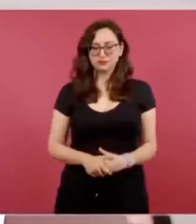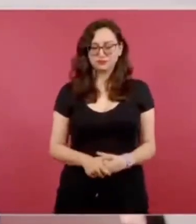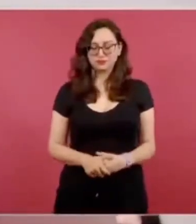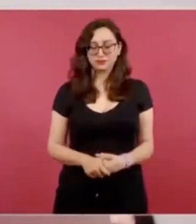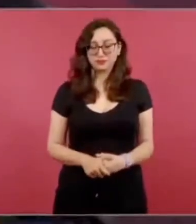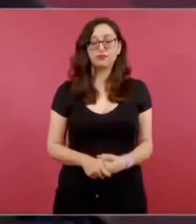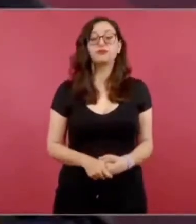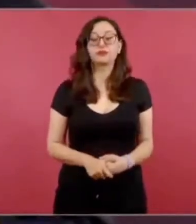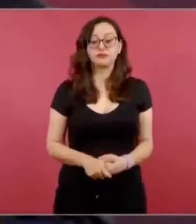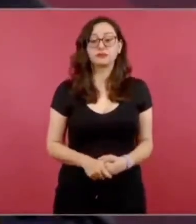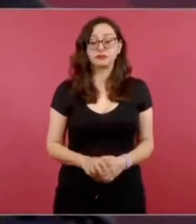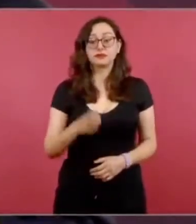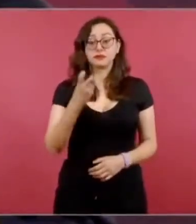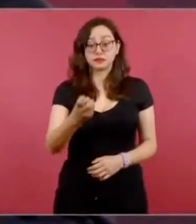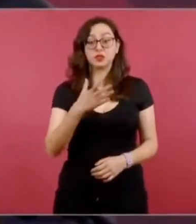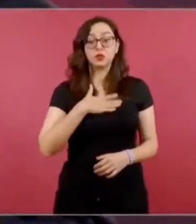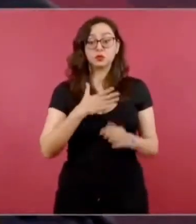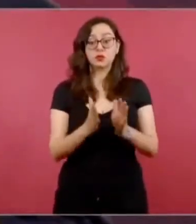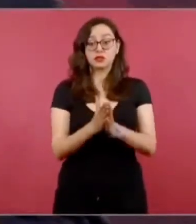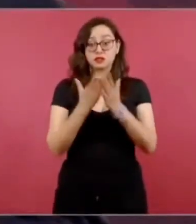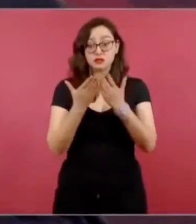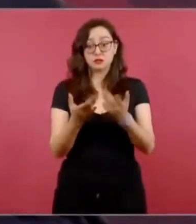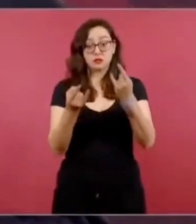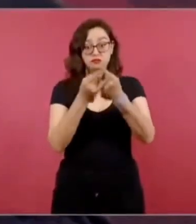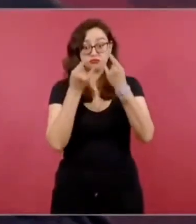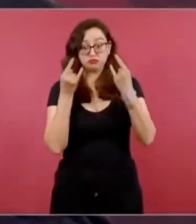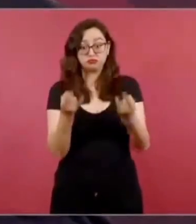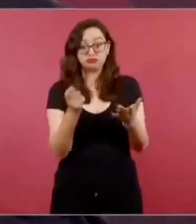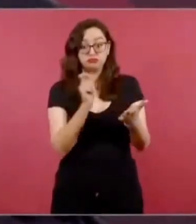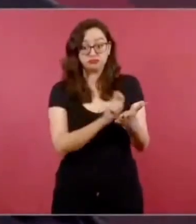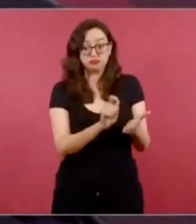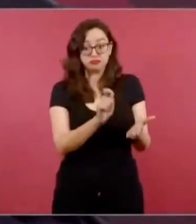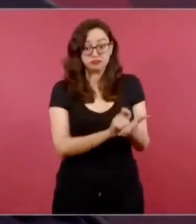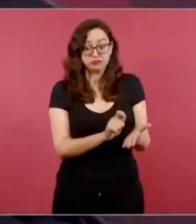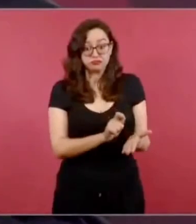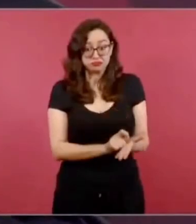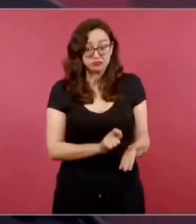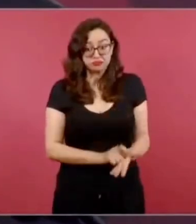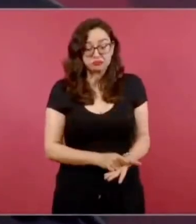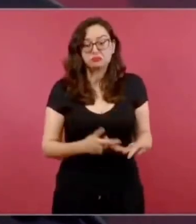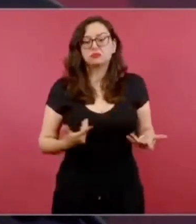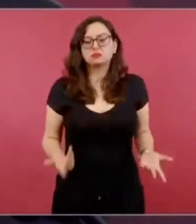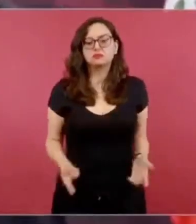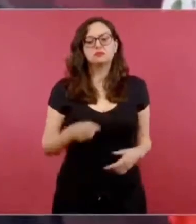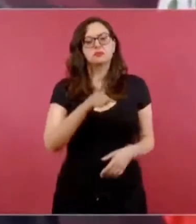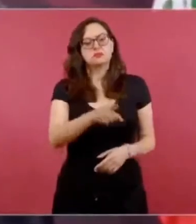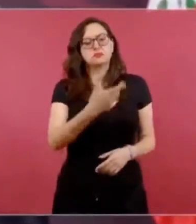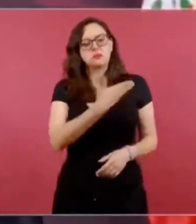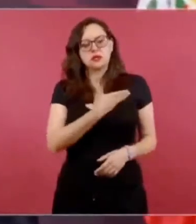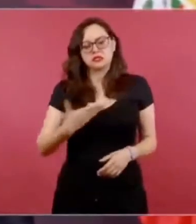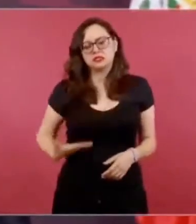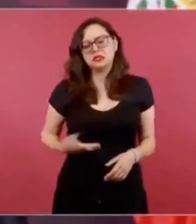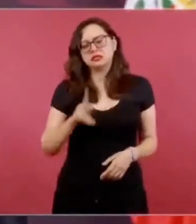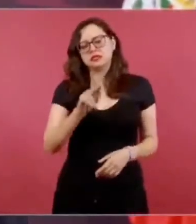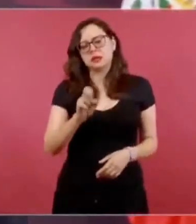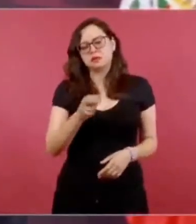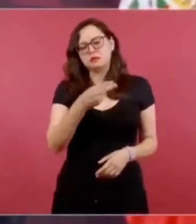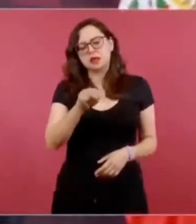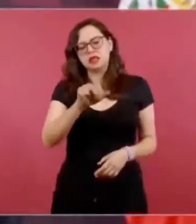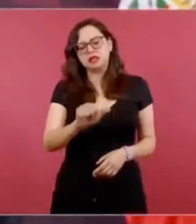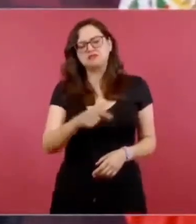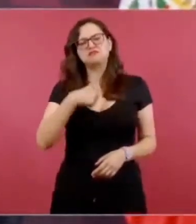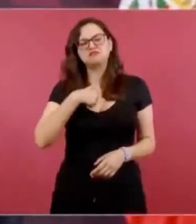Entonces, todo eso lo cuento. Entonces, ¿qué le agradezco al presidente Peña? Que a